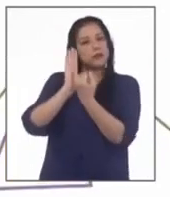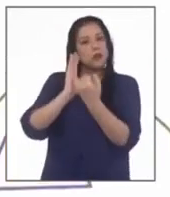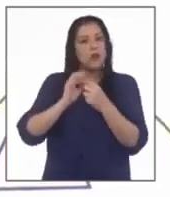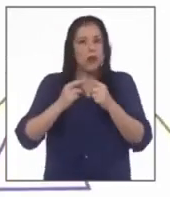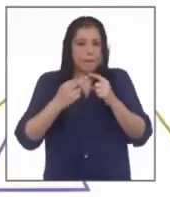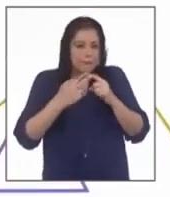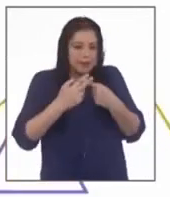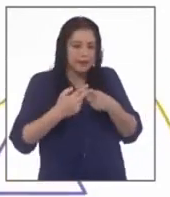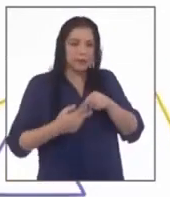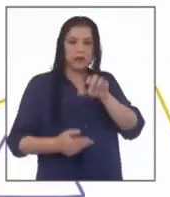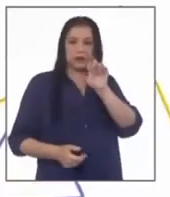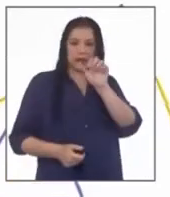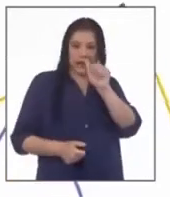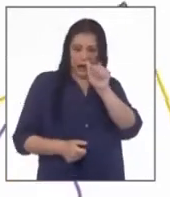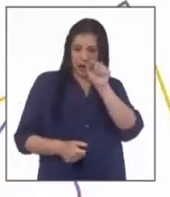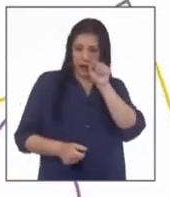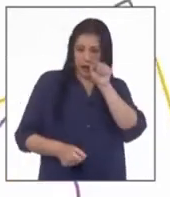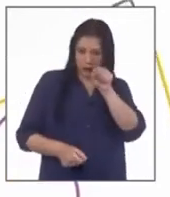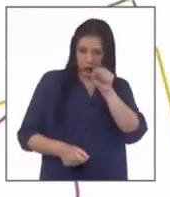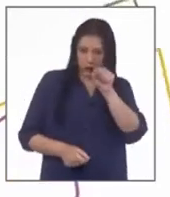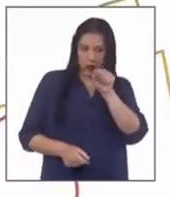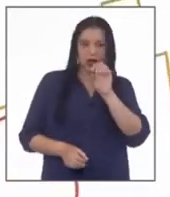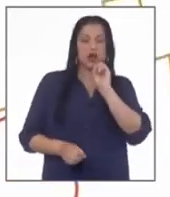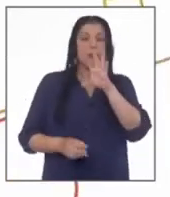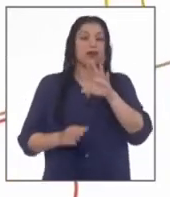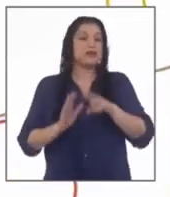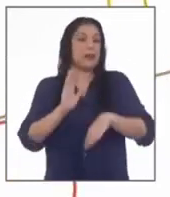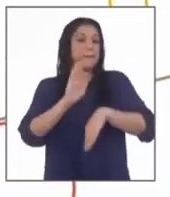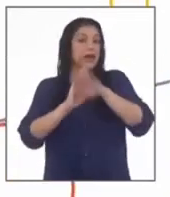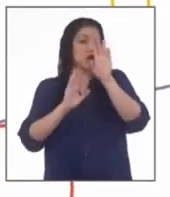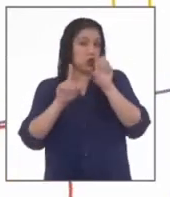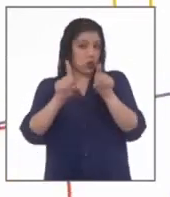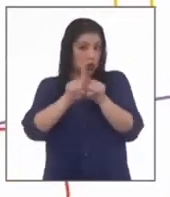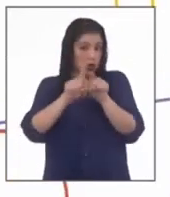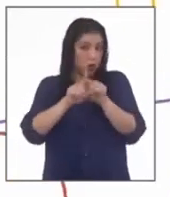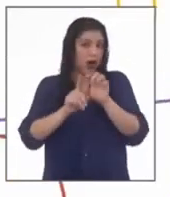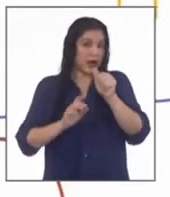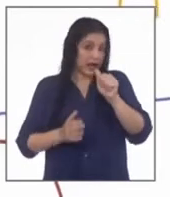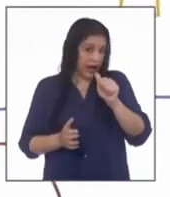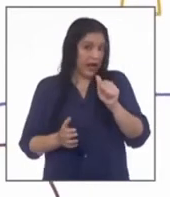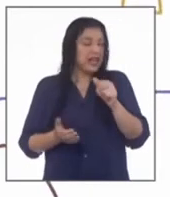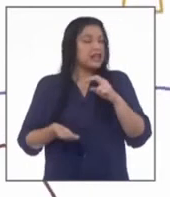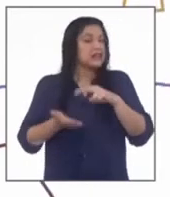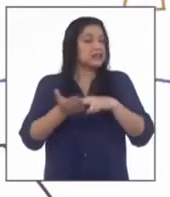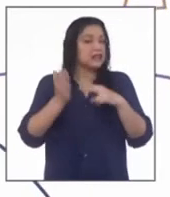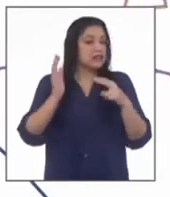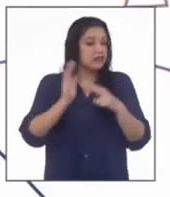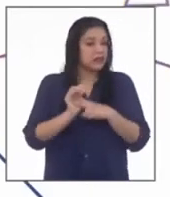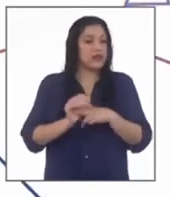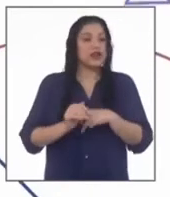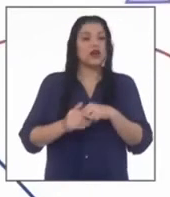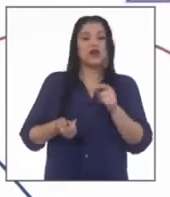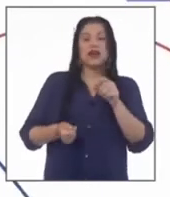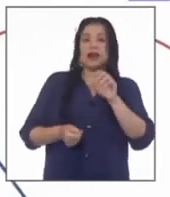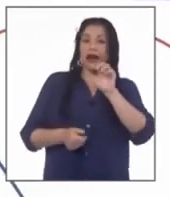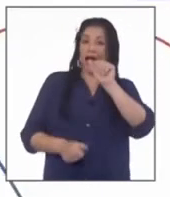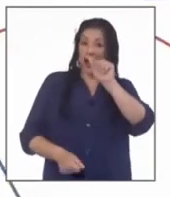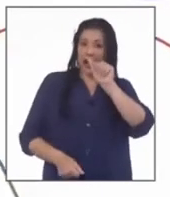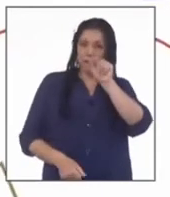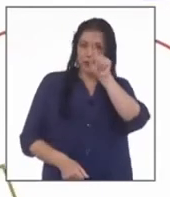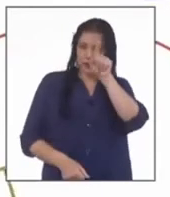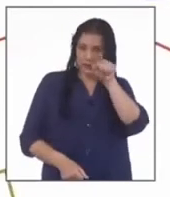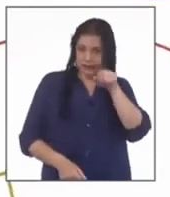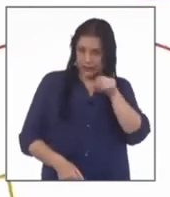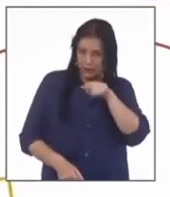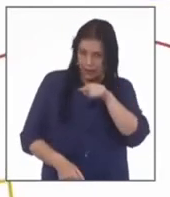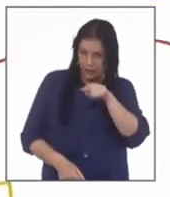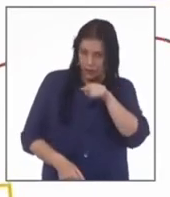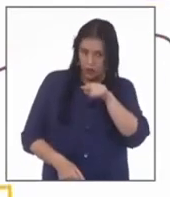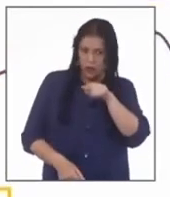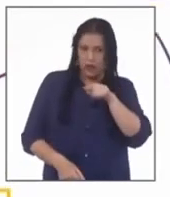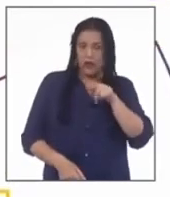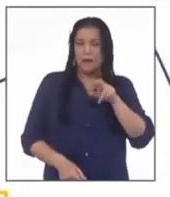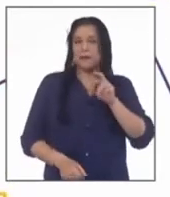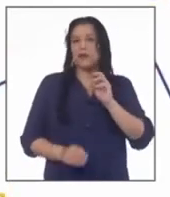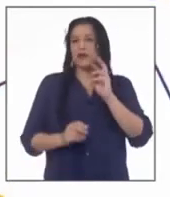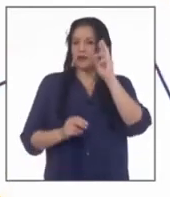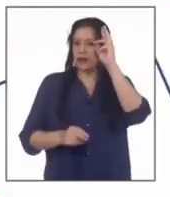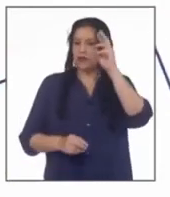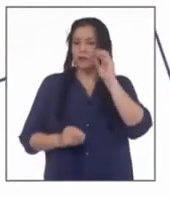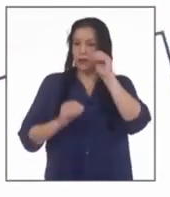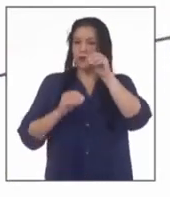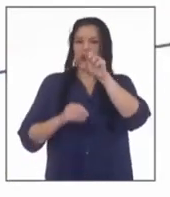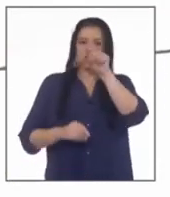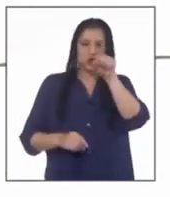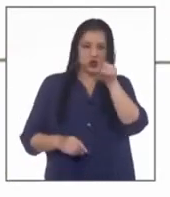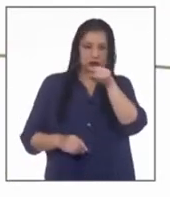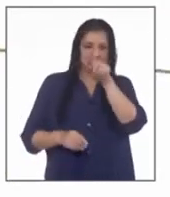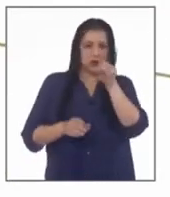desde el punto A, y como nos dice mayor o igual que A, implica que este intervalo es cerrado en A. Por eso colocamos un círculo y